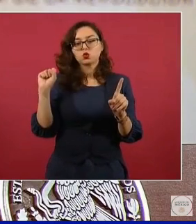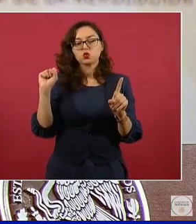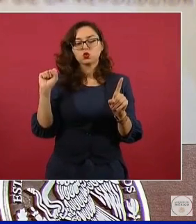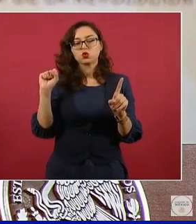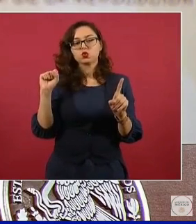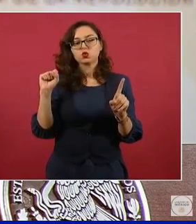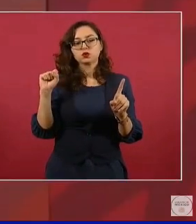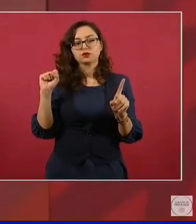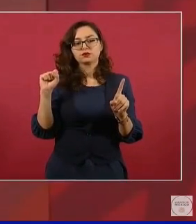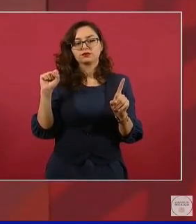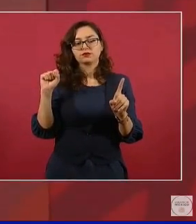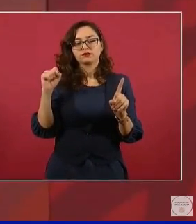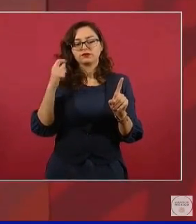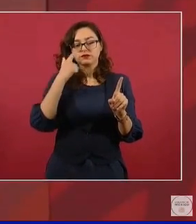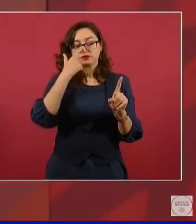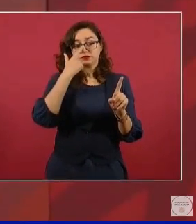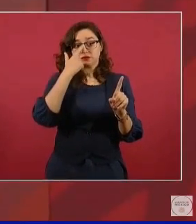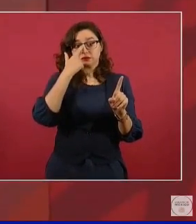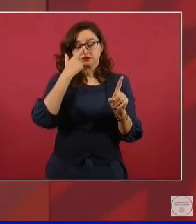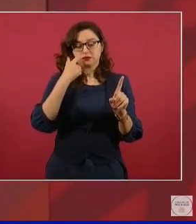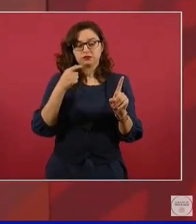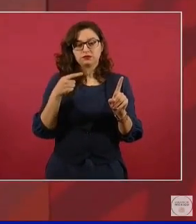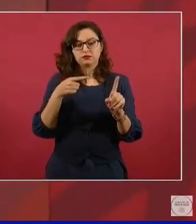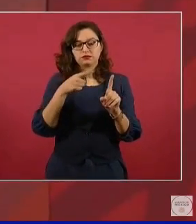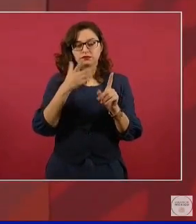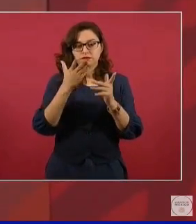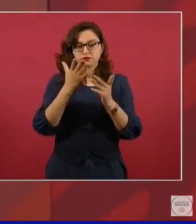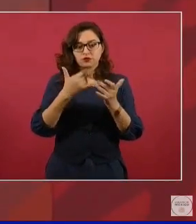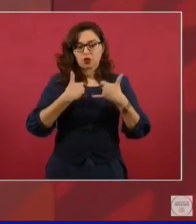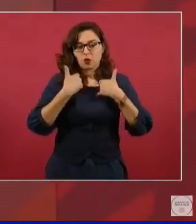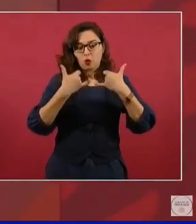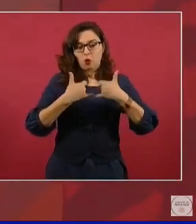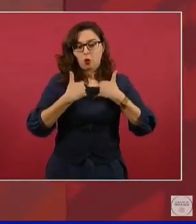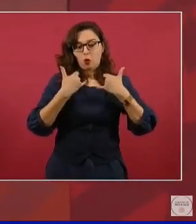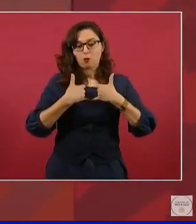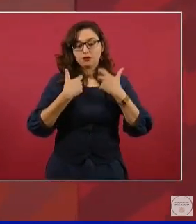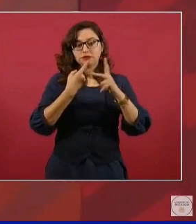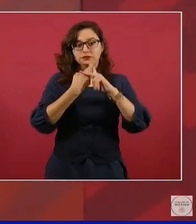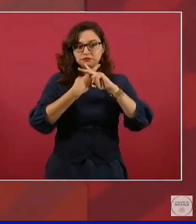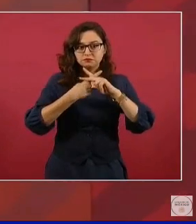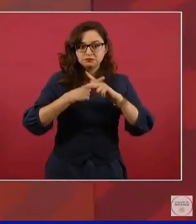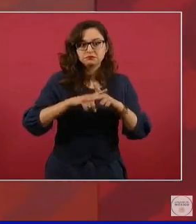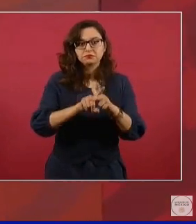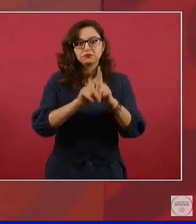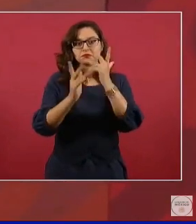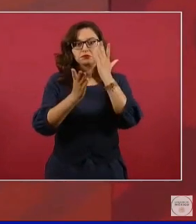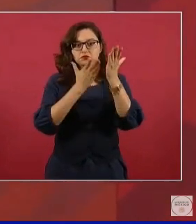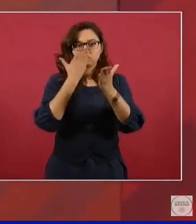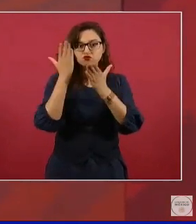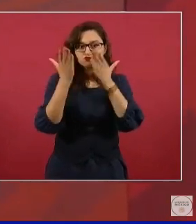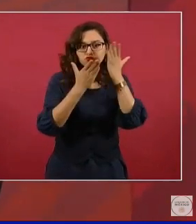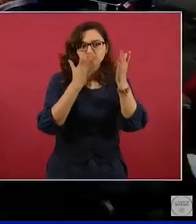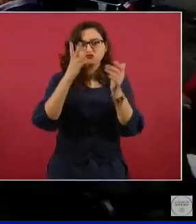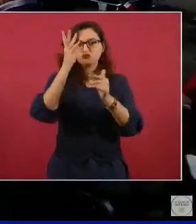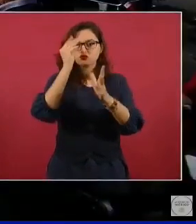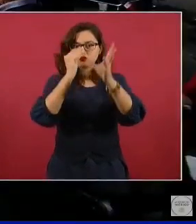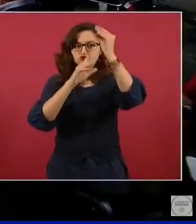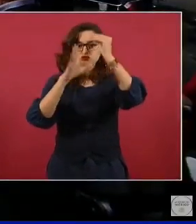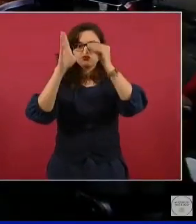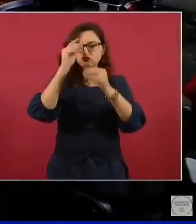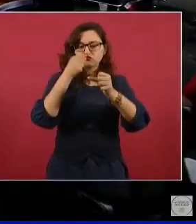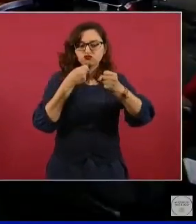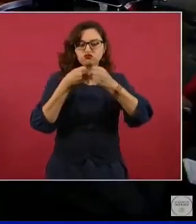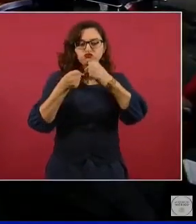se fue formando desde joven en la prensa